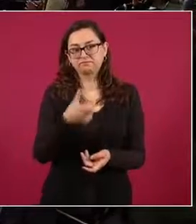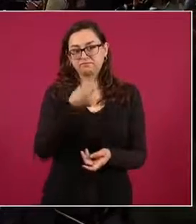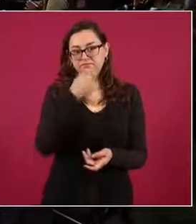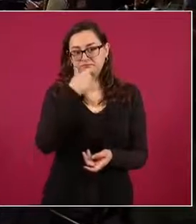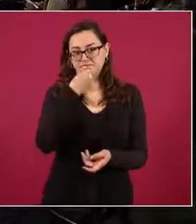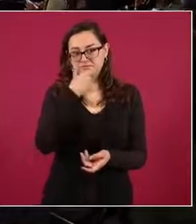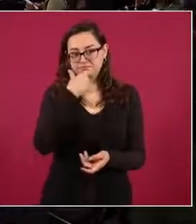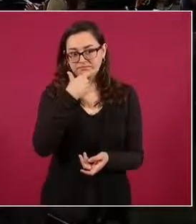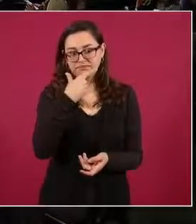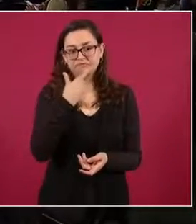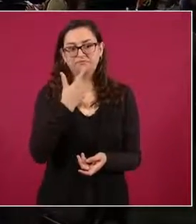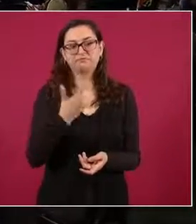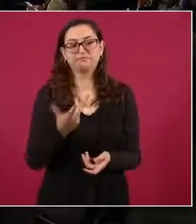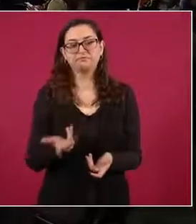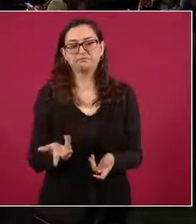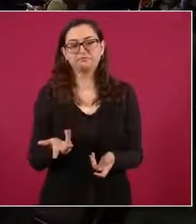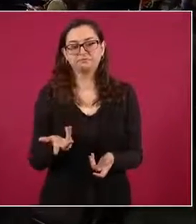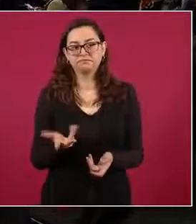medicinas.